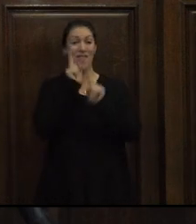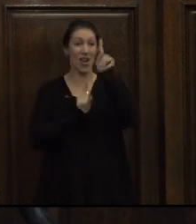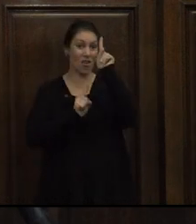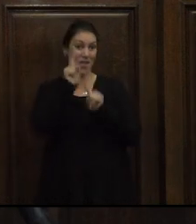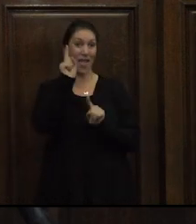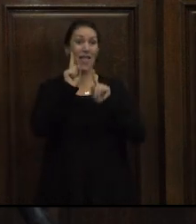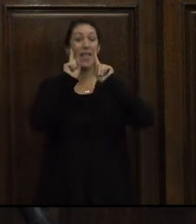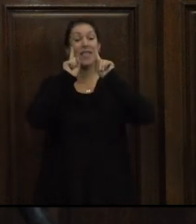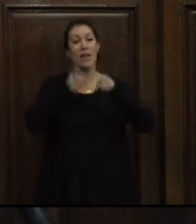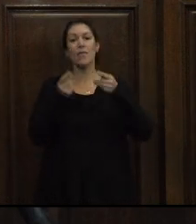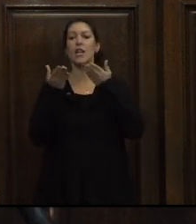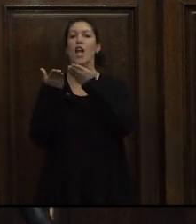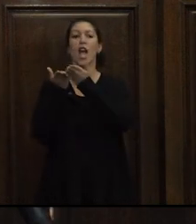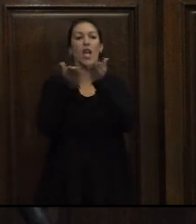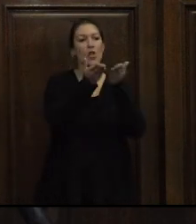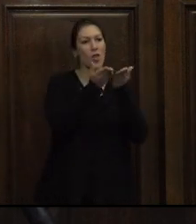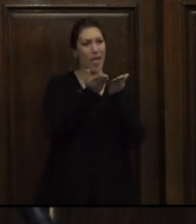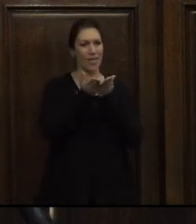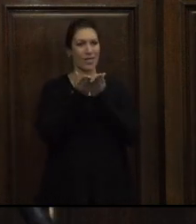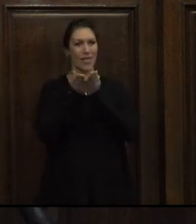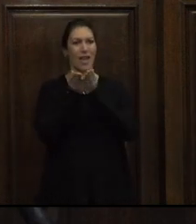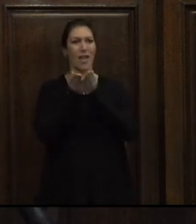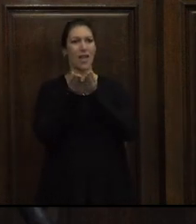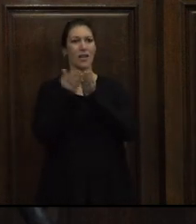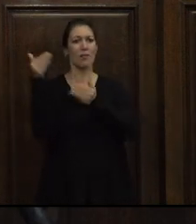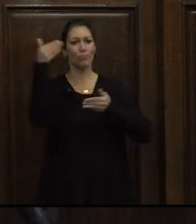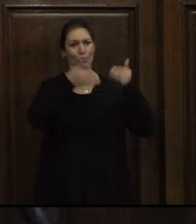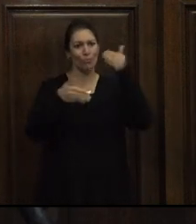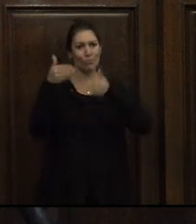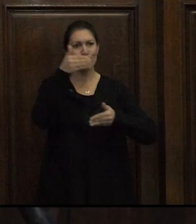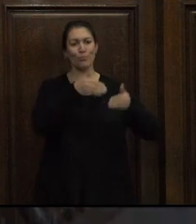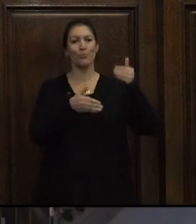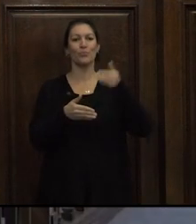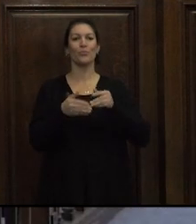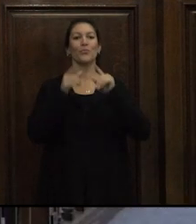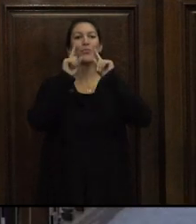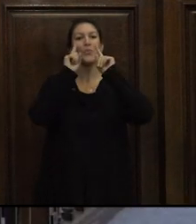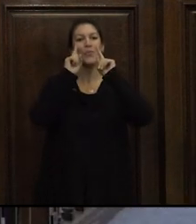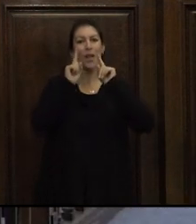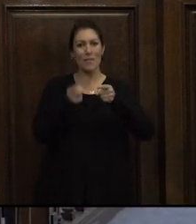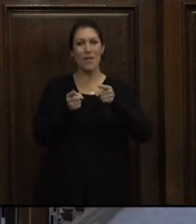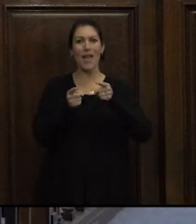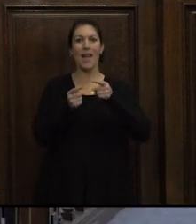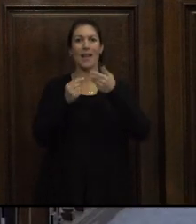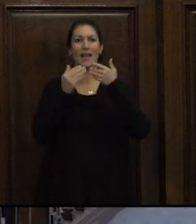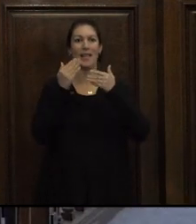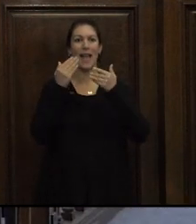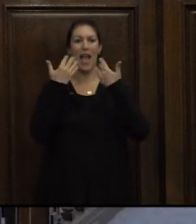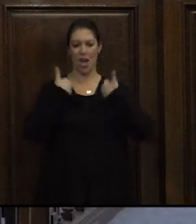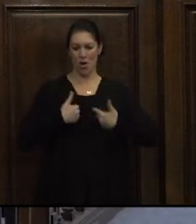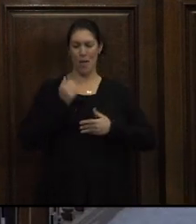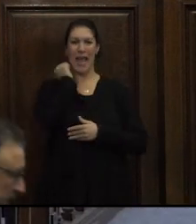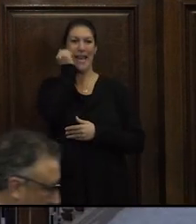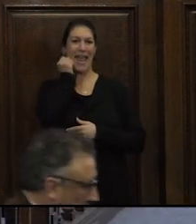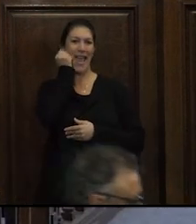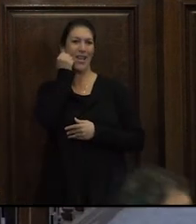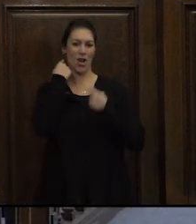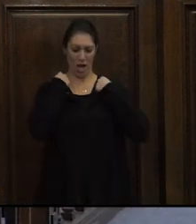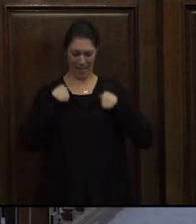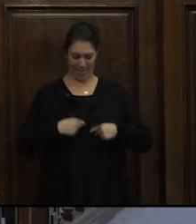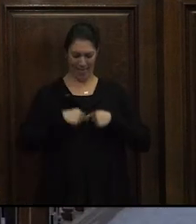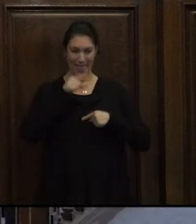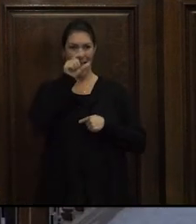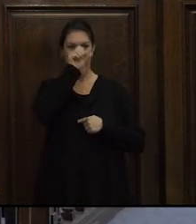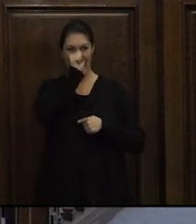y muy especialmente a los estudiantes que nos acompañan vestiditos de negro, con una cintita naranja, que nos